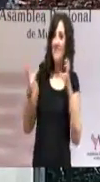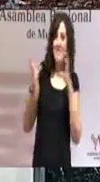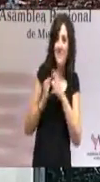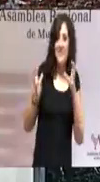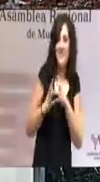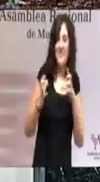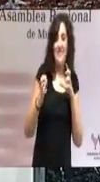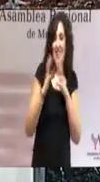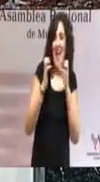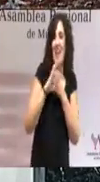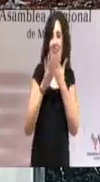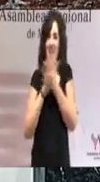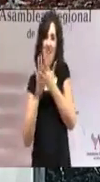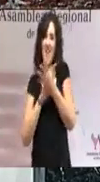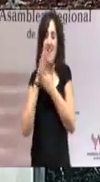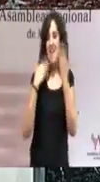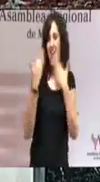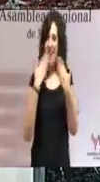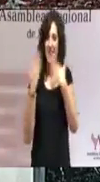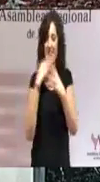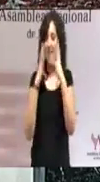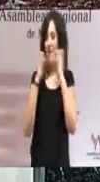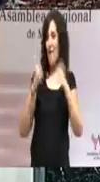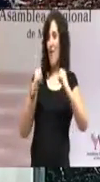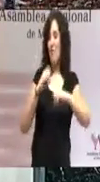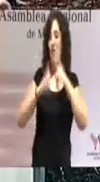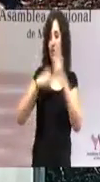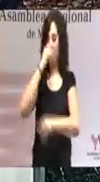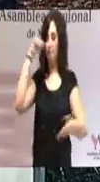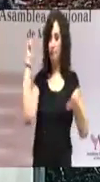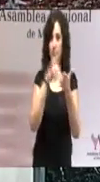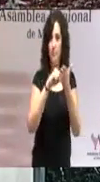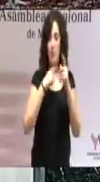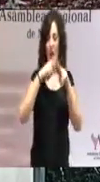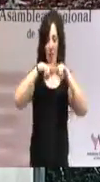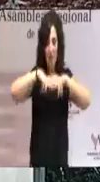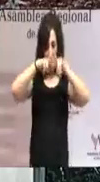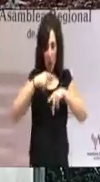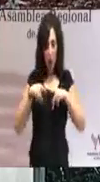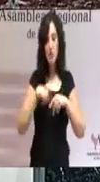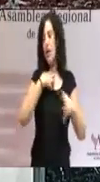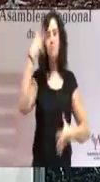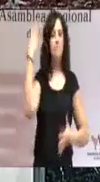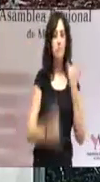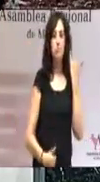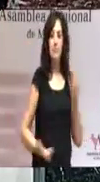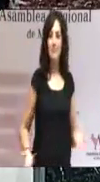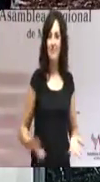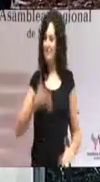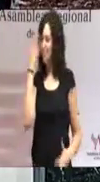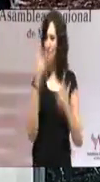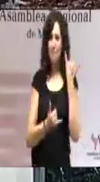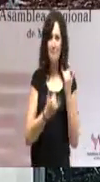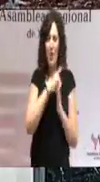que hablemos y lleguemos a acuerdos, pero luego inmediatamente hace el primer diagnóstico. Lo fastidia todo, señor